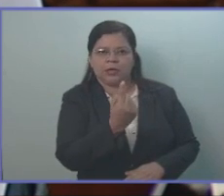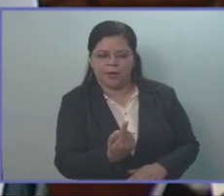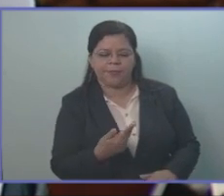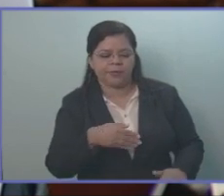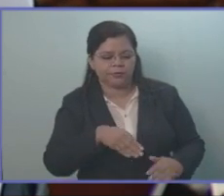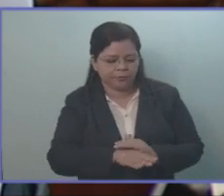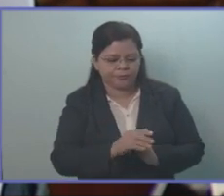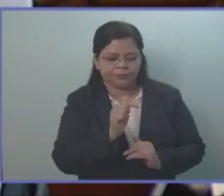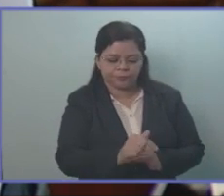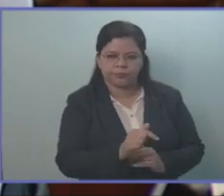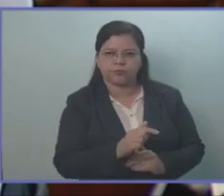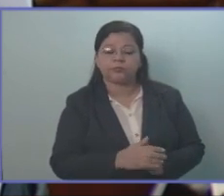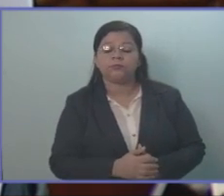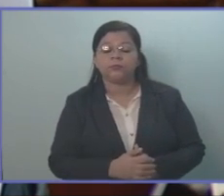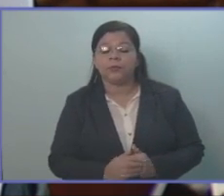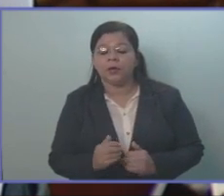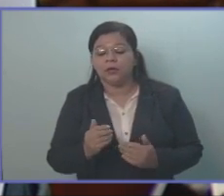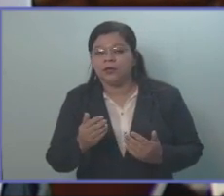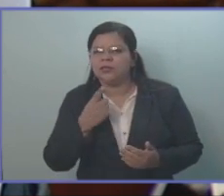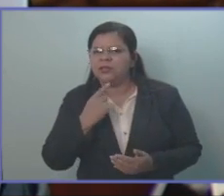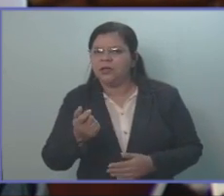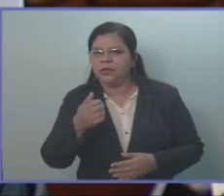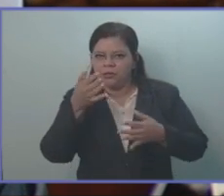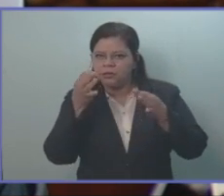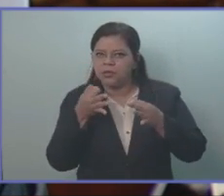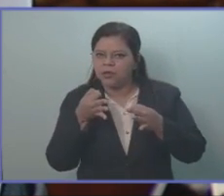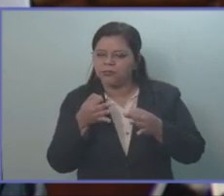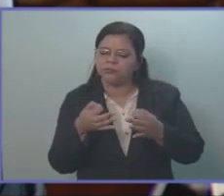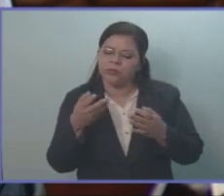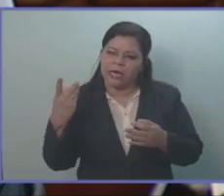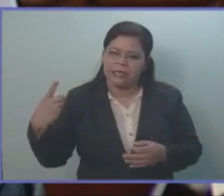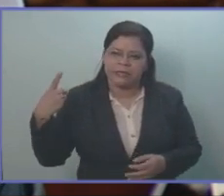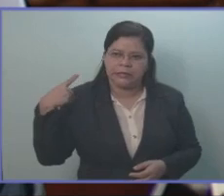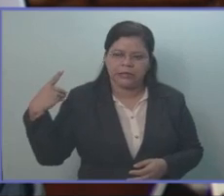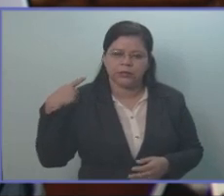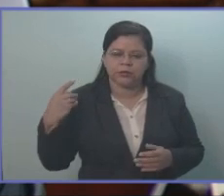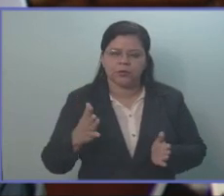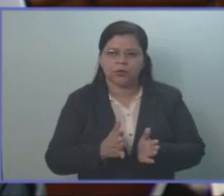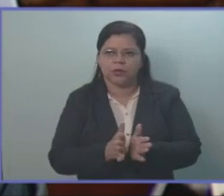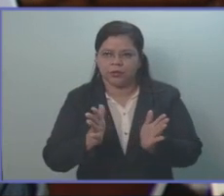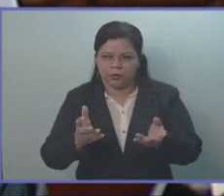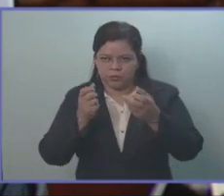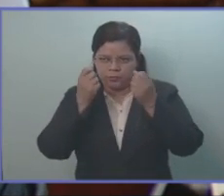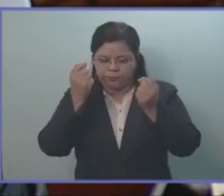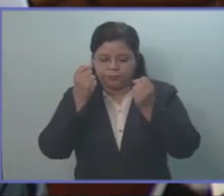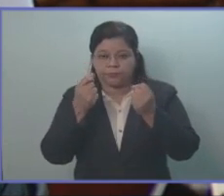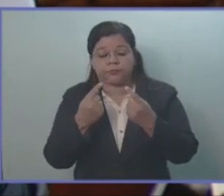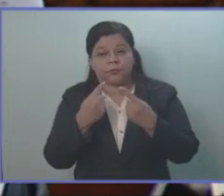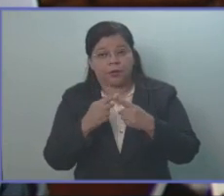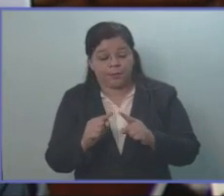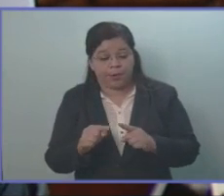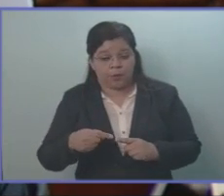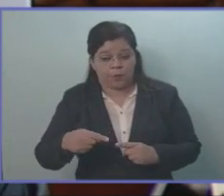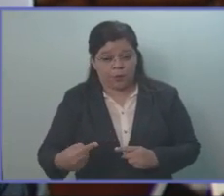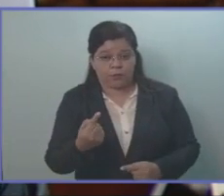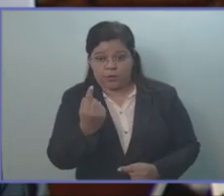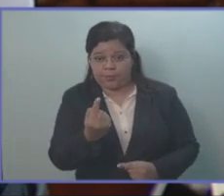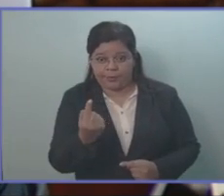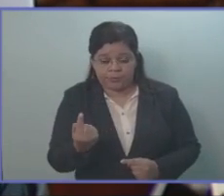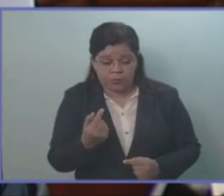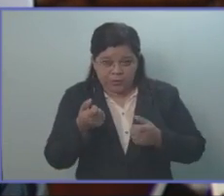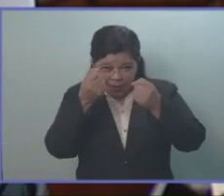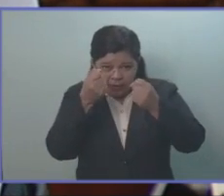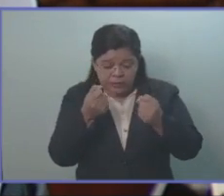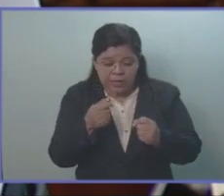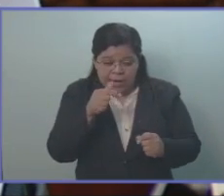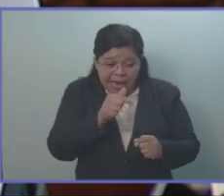que serán determinadas por el director general de centros penales. Mientras permanezcan en dicho centro de